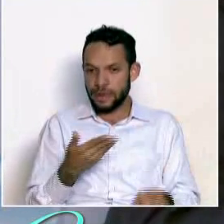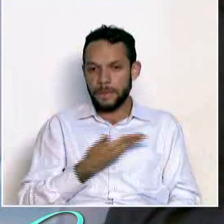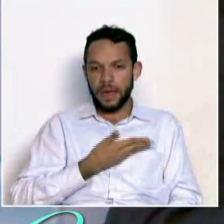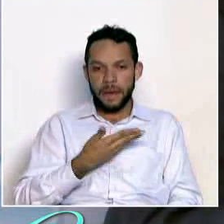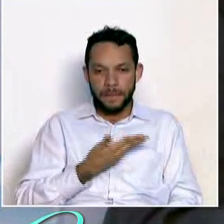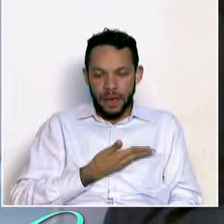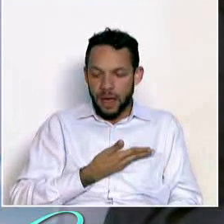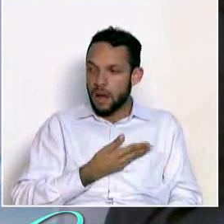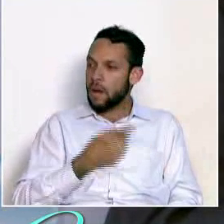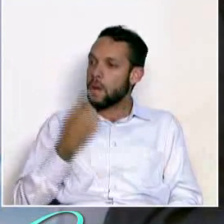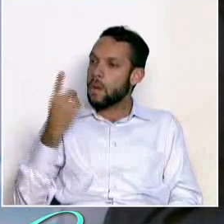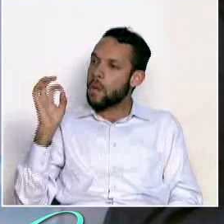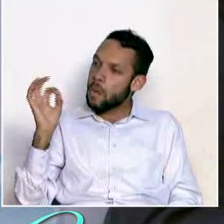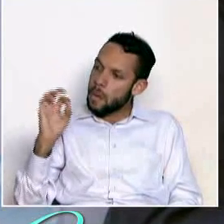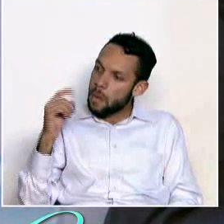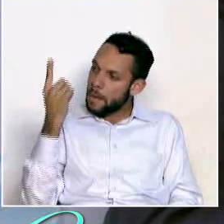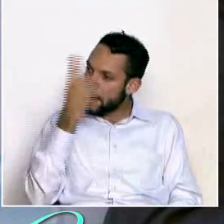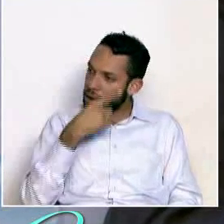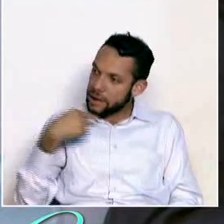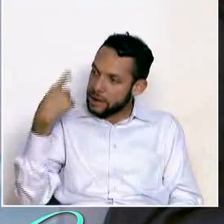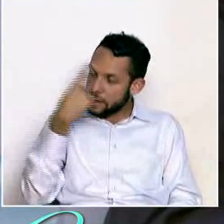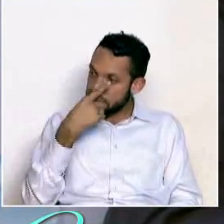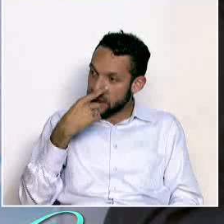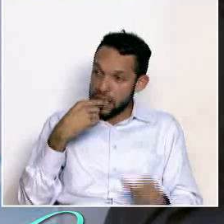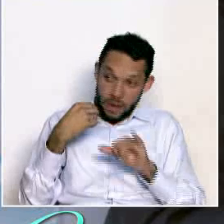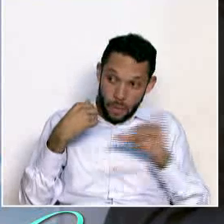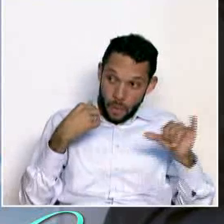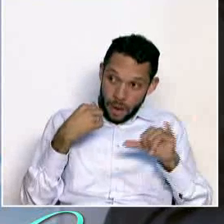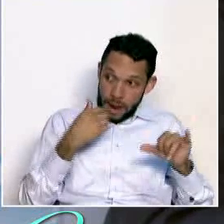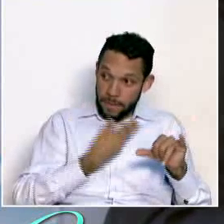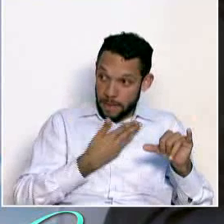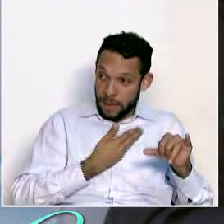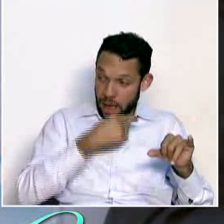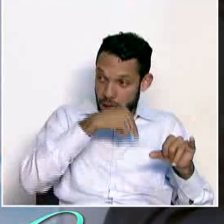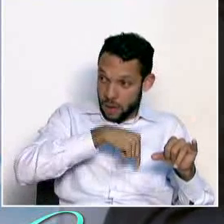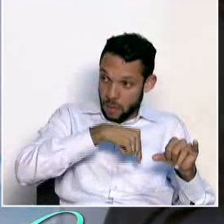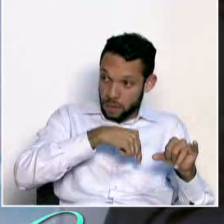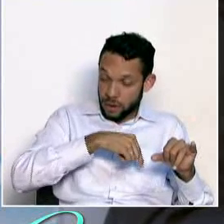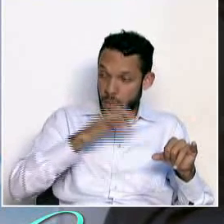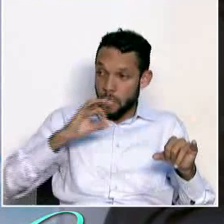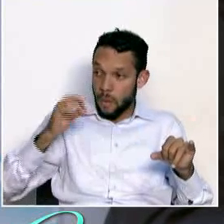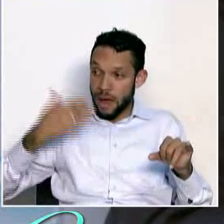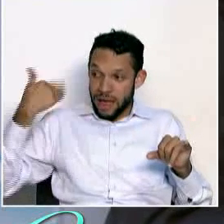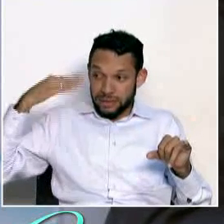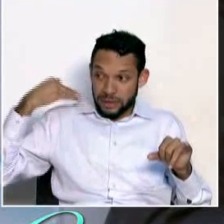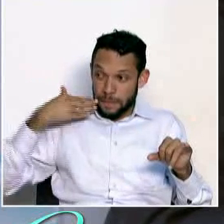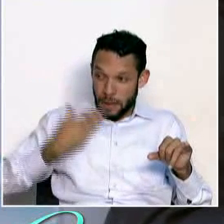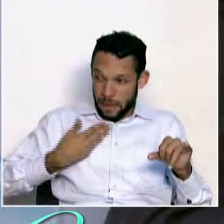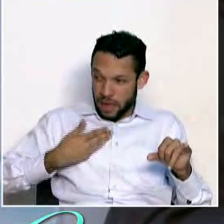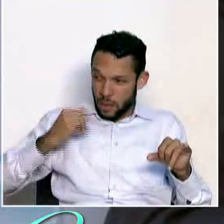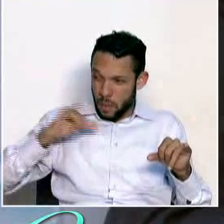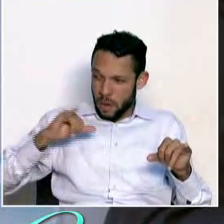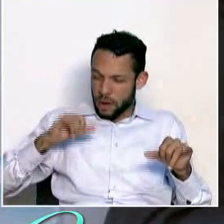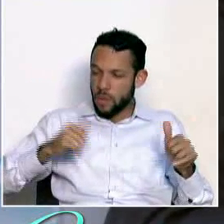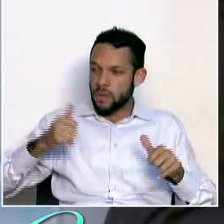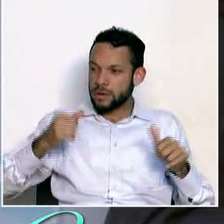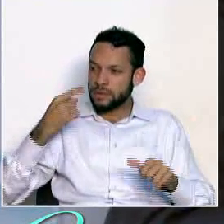y dime si se parece a tu mamá en la actualidad o si es diferente. Busca a tu mamá.